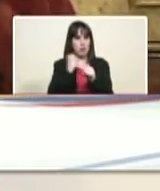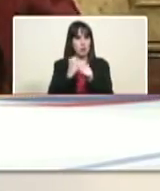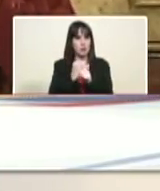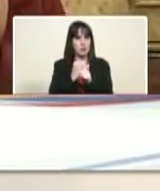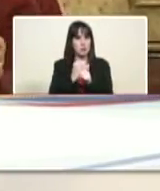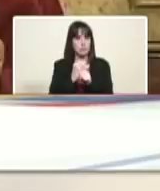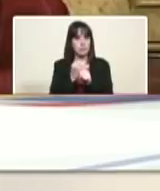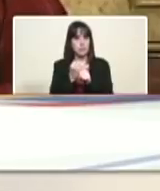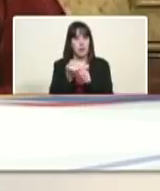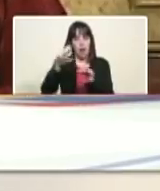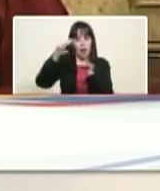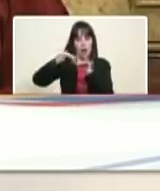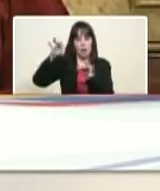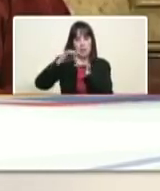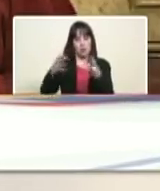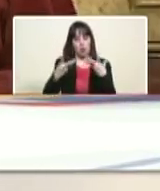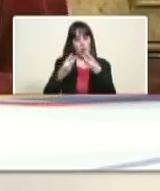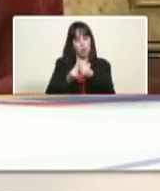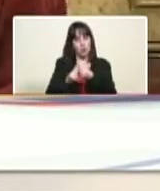al petro.